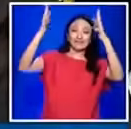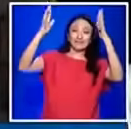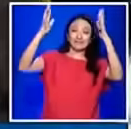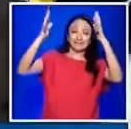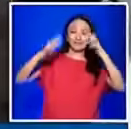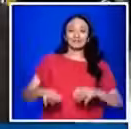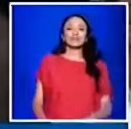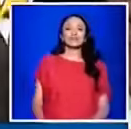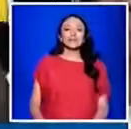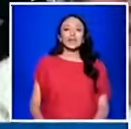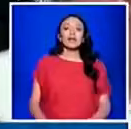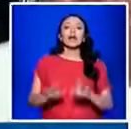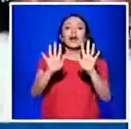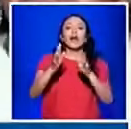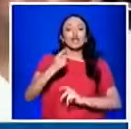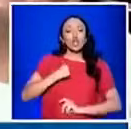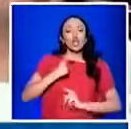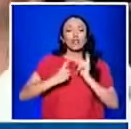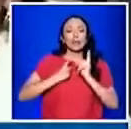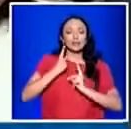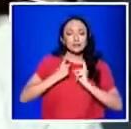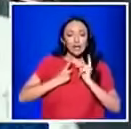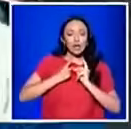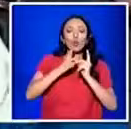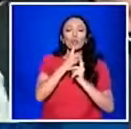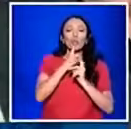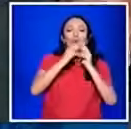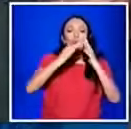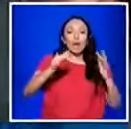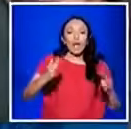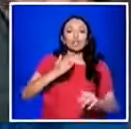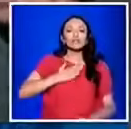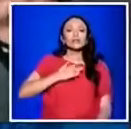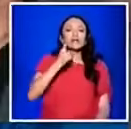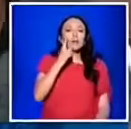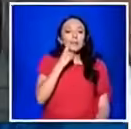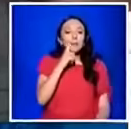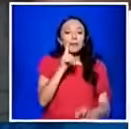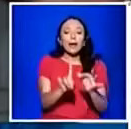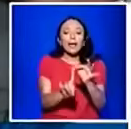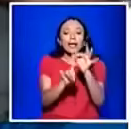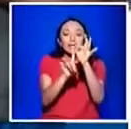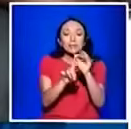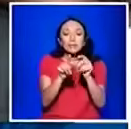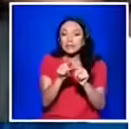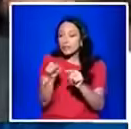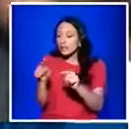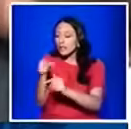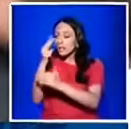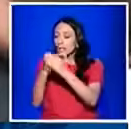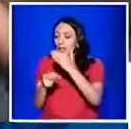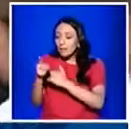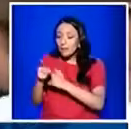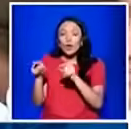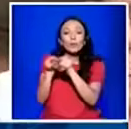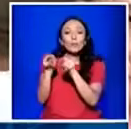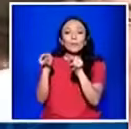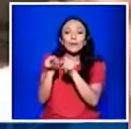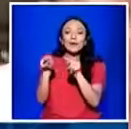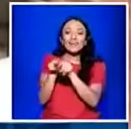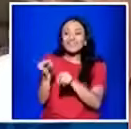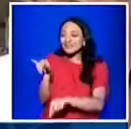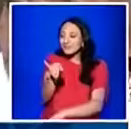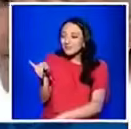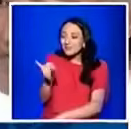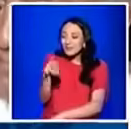Pues desearle un feliz cumpleaños a mi padre y en especial a mi hijo el Darío Quiliupán y también que cumple igual que